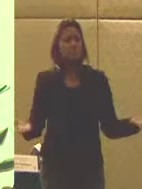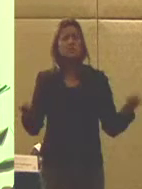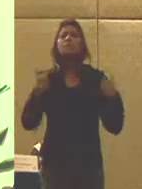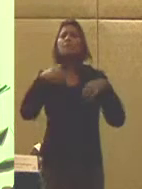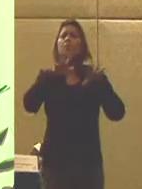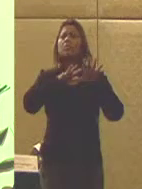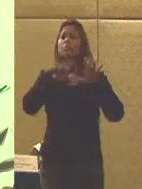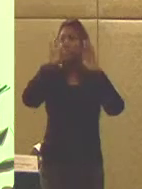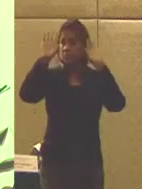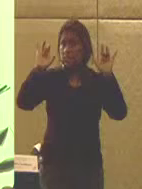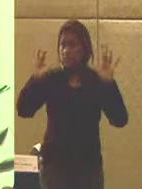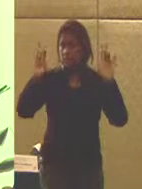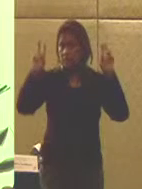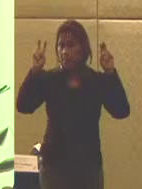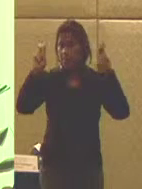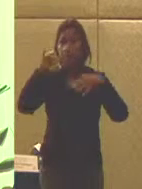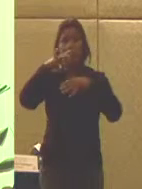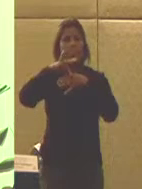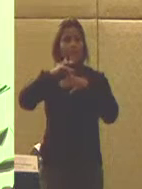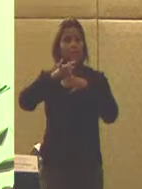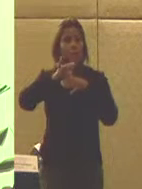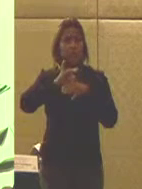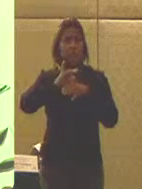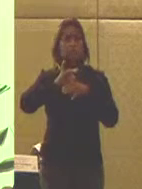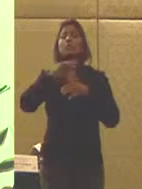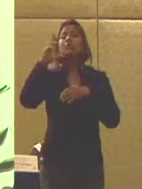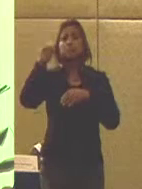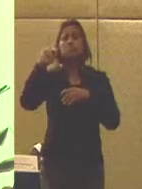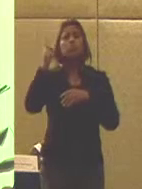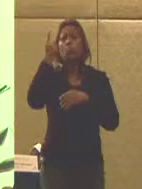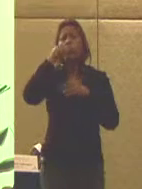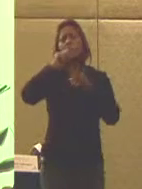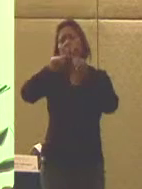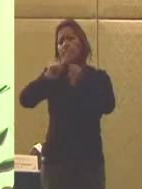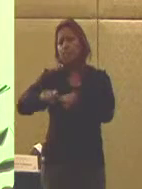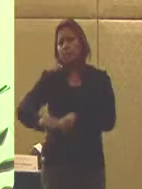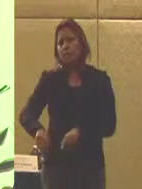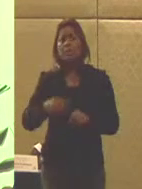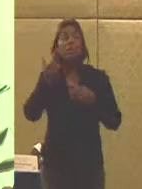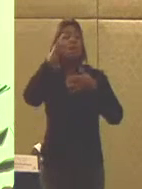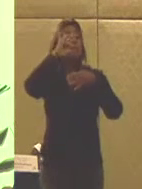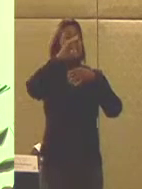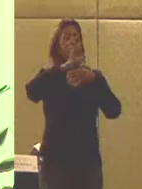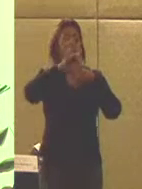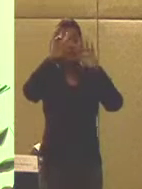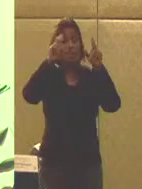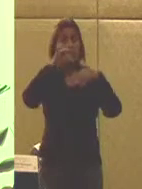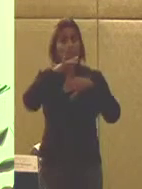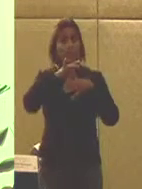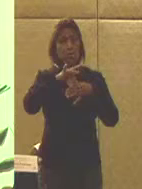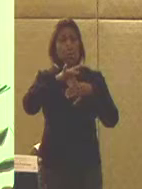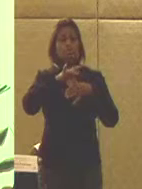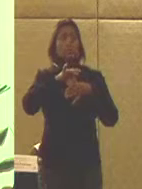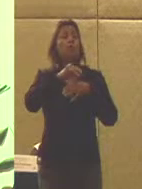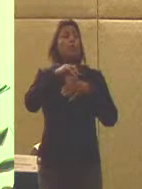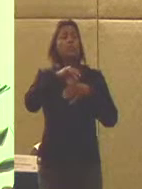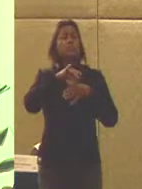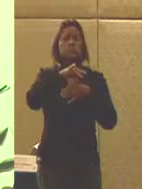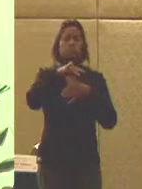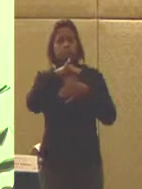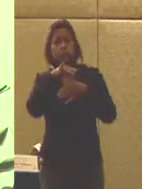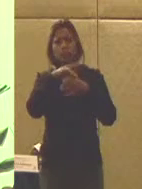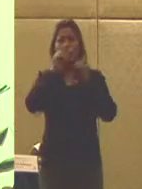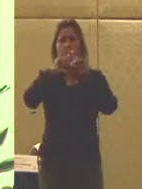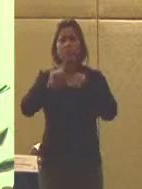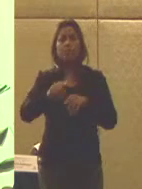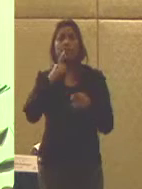riesgos, y ahí probablemente es donde encontramos una diferencia. Efectivamente, en tema de gestión de riesgos,